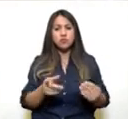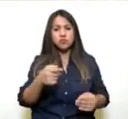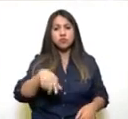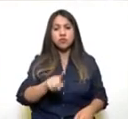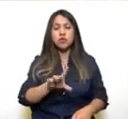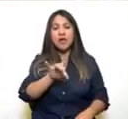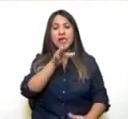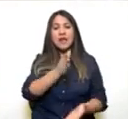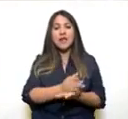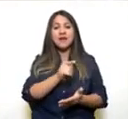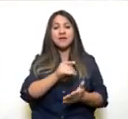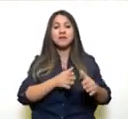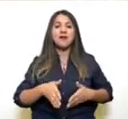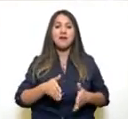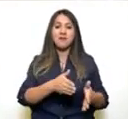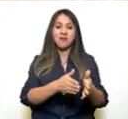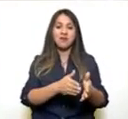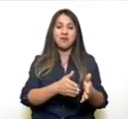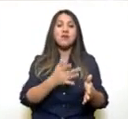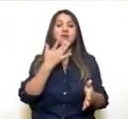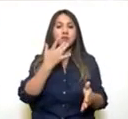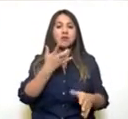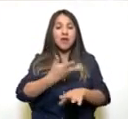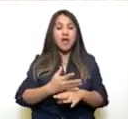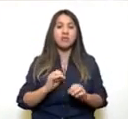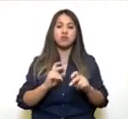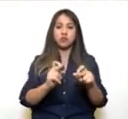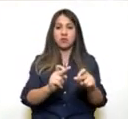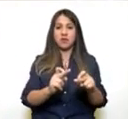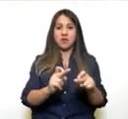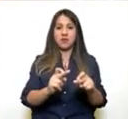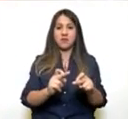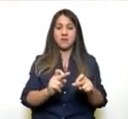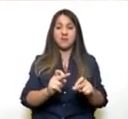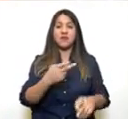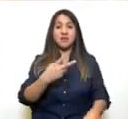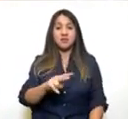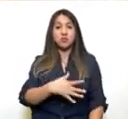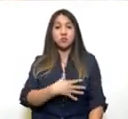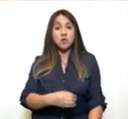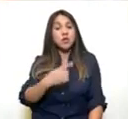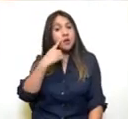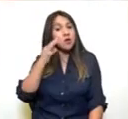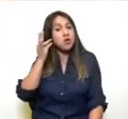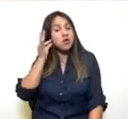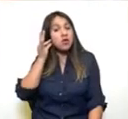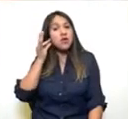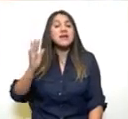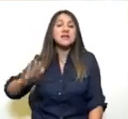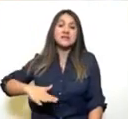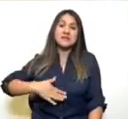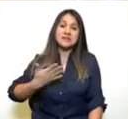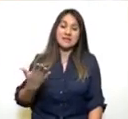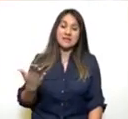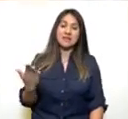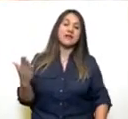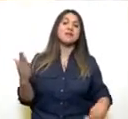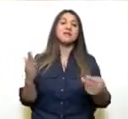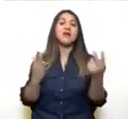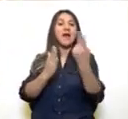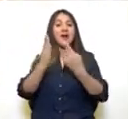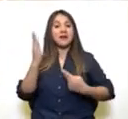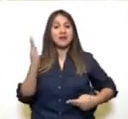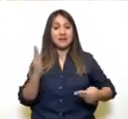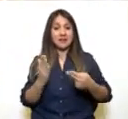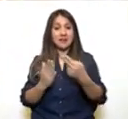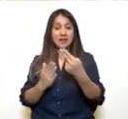escoja en este camino porque la oportunidad está de que sus hijos se sientan artistas en un